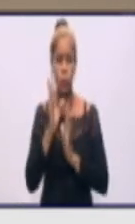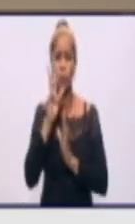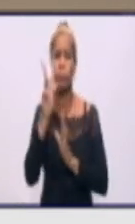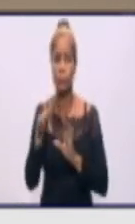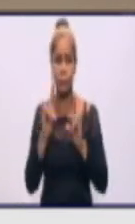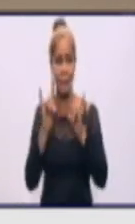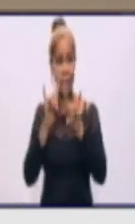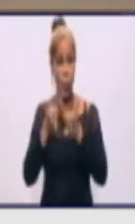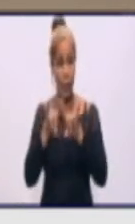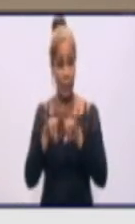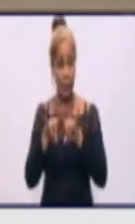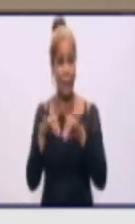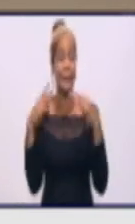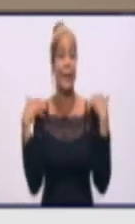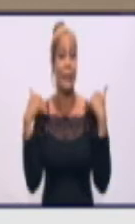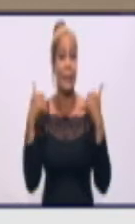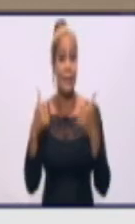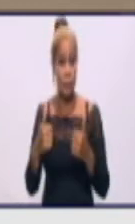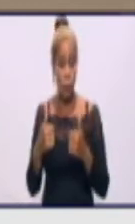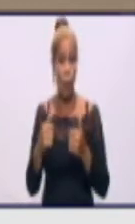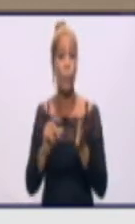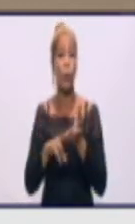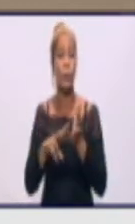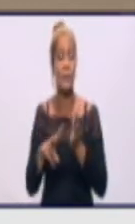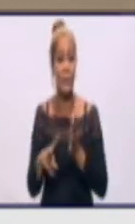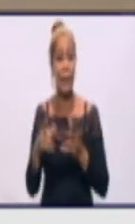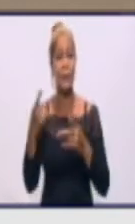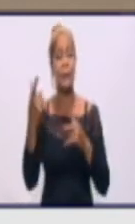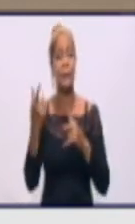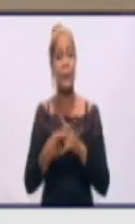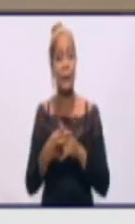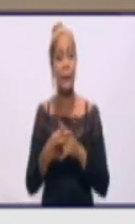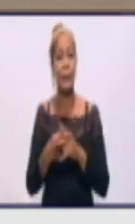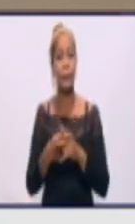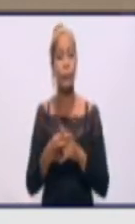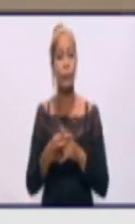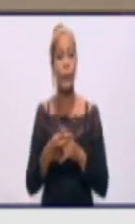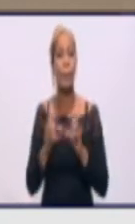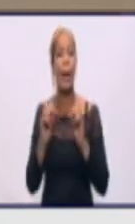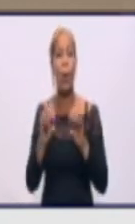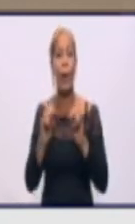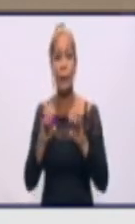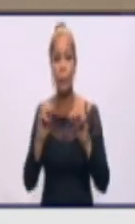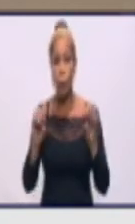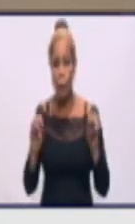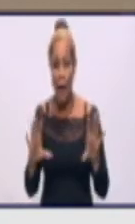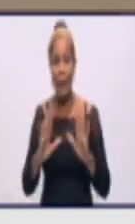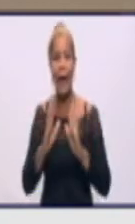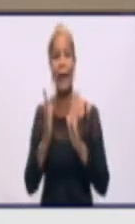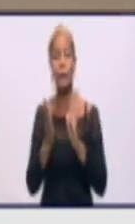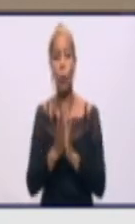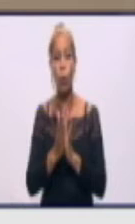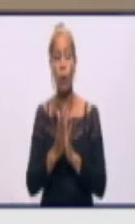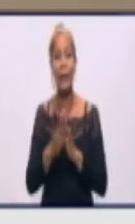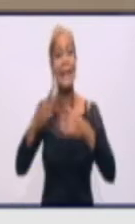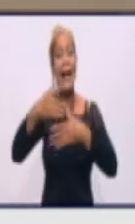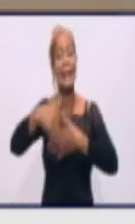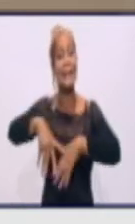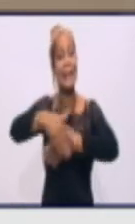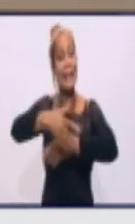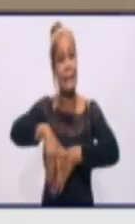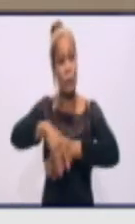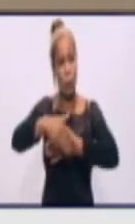provincial y vamos a colgar estas direcciones en todos los portales del ciudadano, el de la